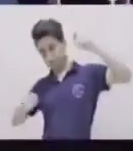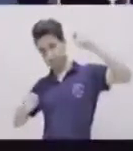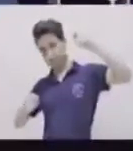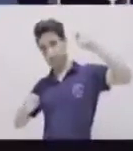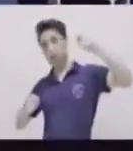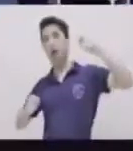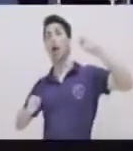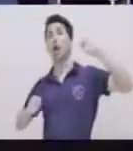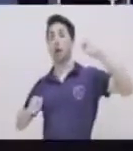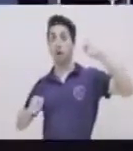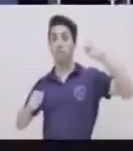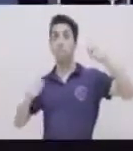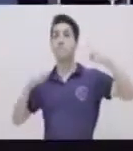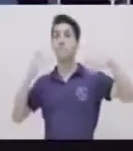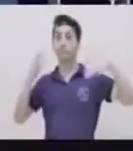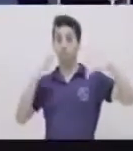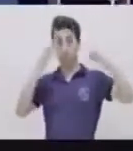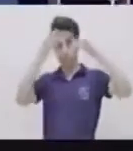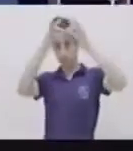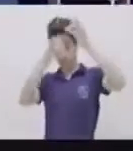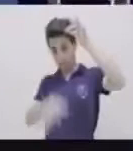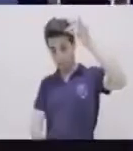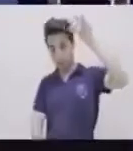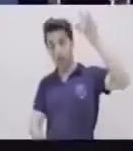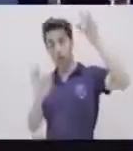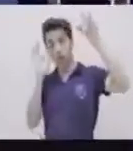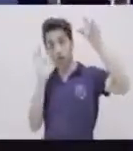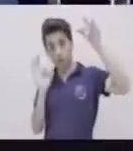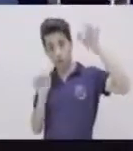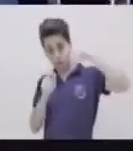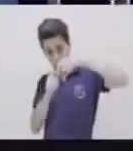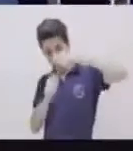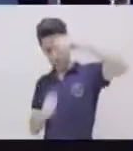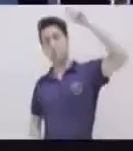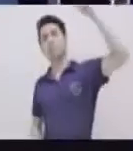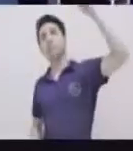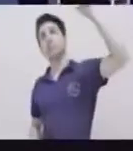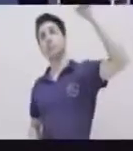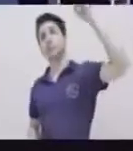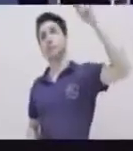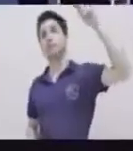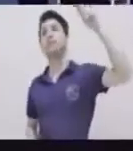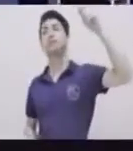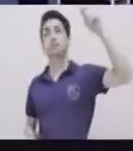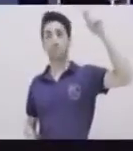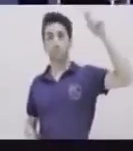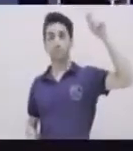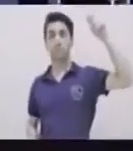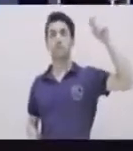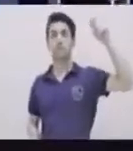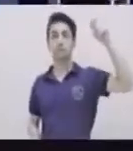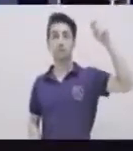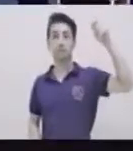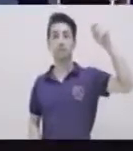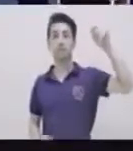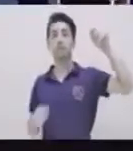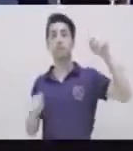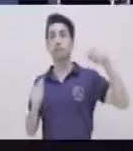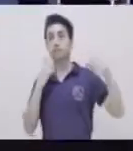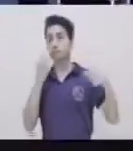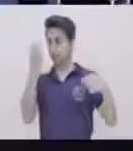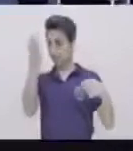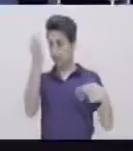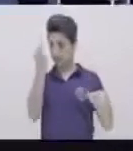otros, porque sirve para colocársela en donde a uno le sale la barba, se llaman barbilla o